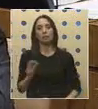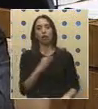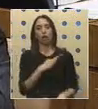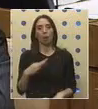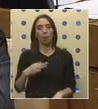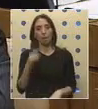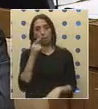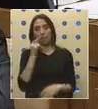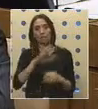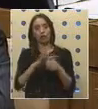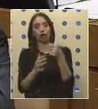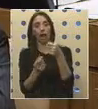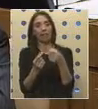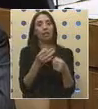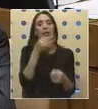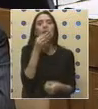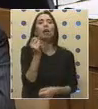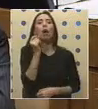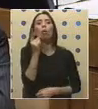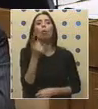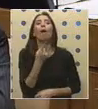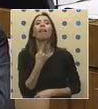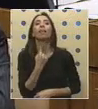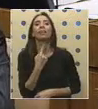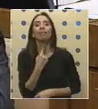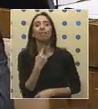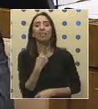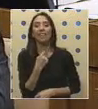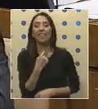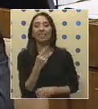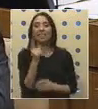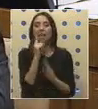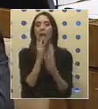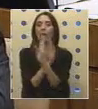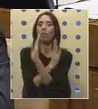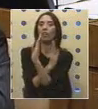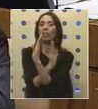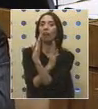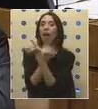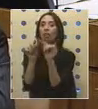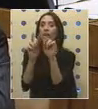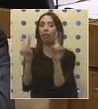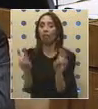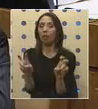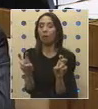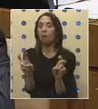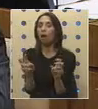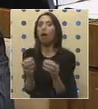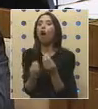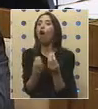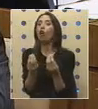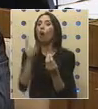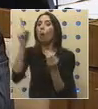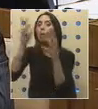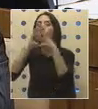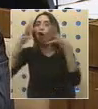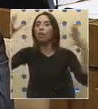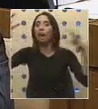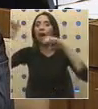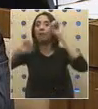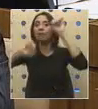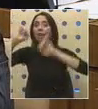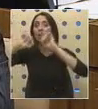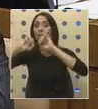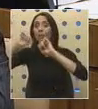cuál es el interés que se esconde detrás de este tema y cómo son las grandes empresas las que finalmente